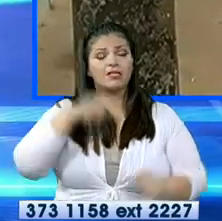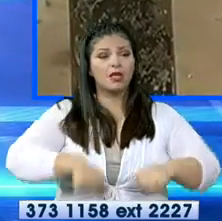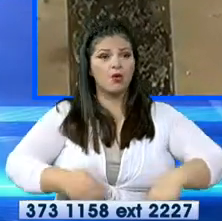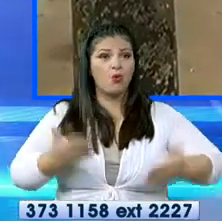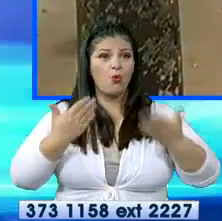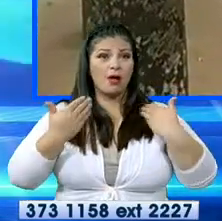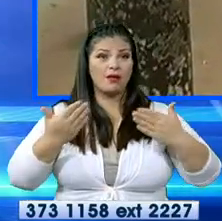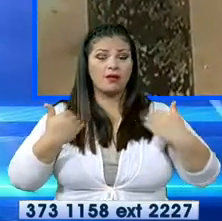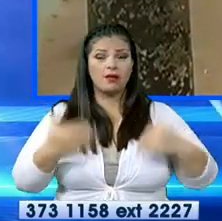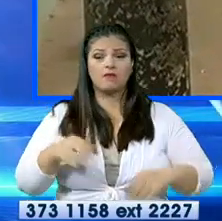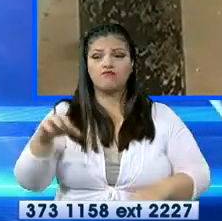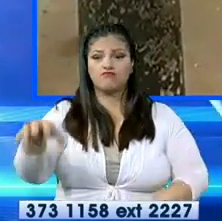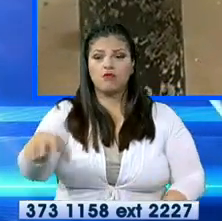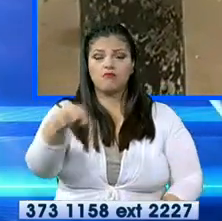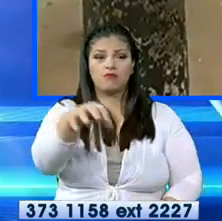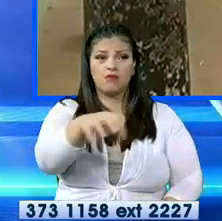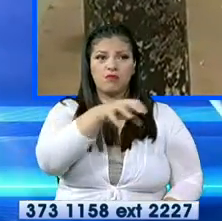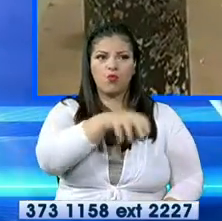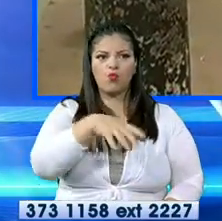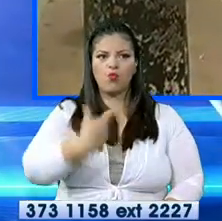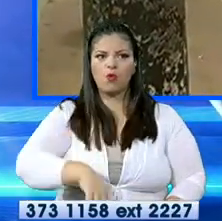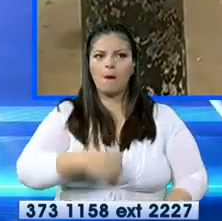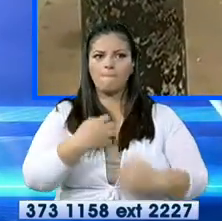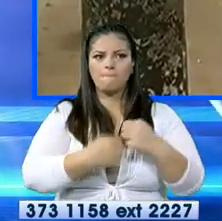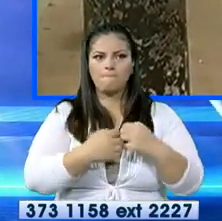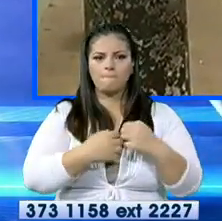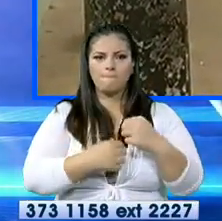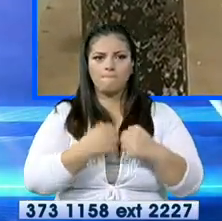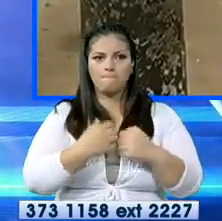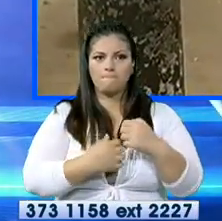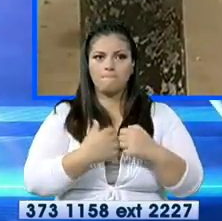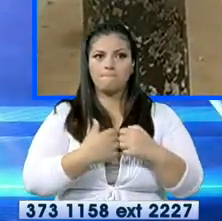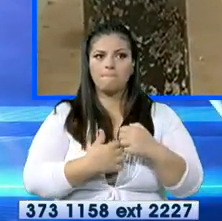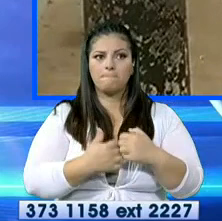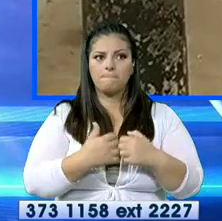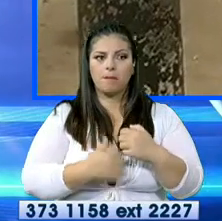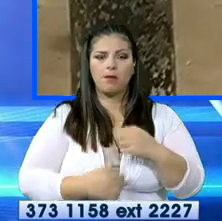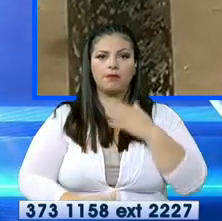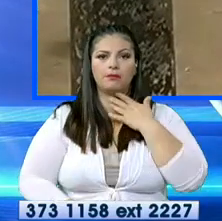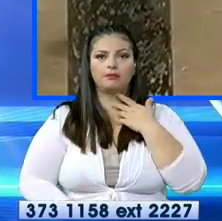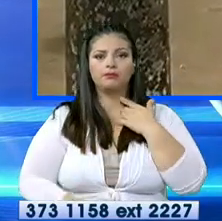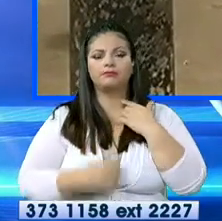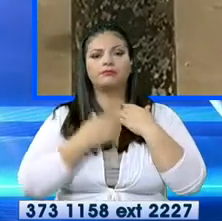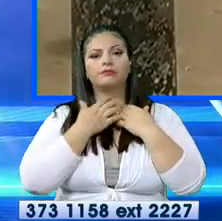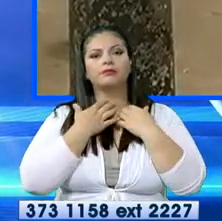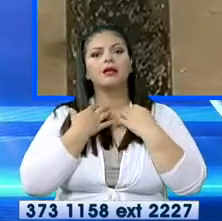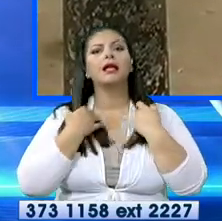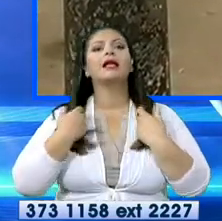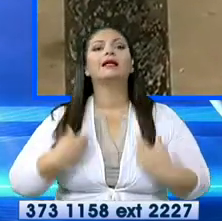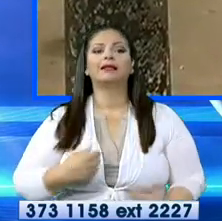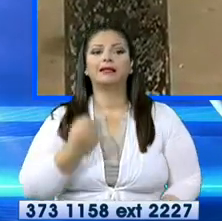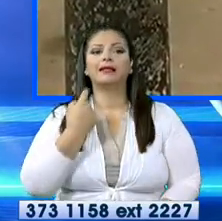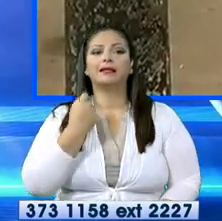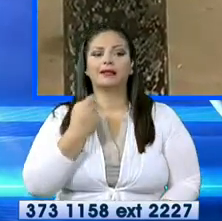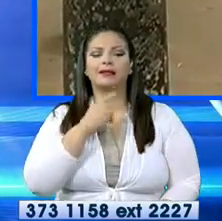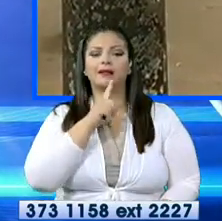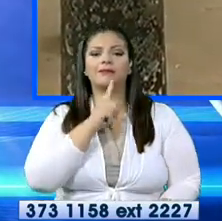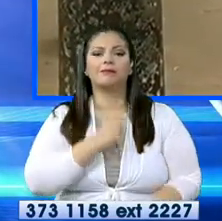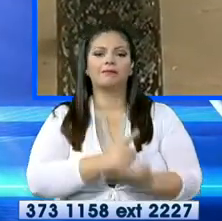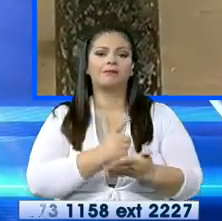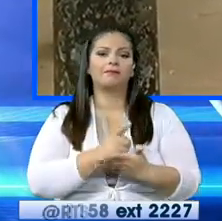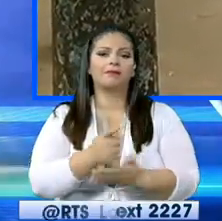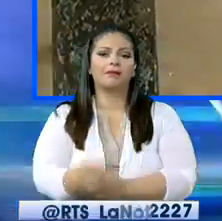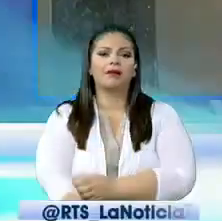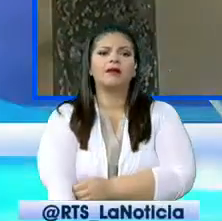a decir, ni es justo que diga, que la ciudad en ese sentido de iluminación está